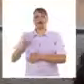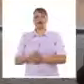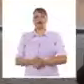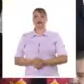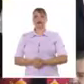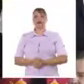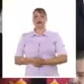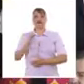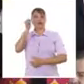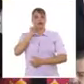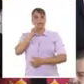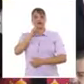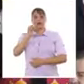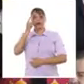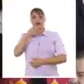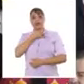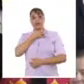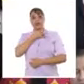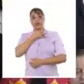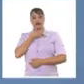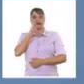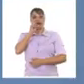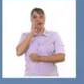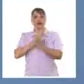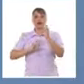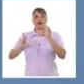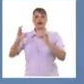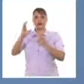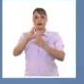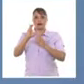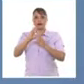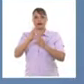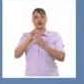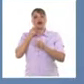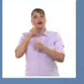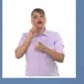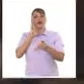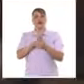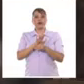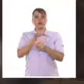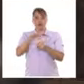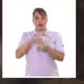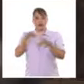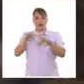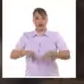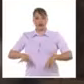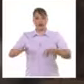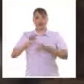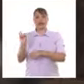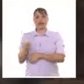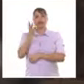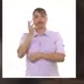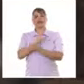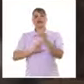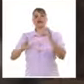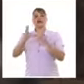de enero concluye la 19ª cumbre del MNOAL y da paso en este mismo escenario a la 3ª cumbre sur.